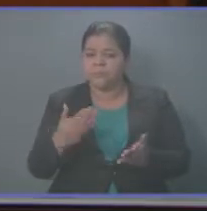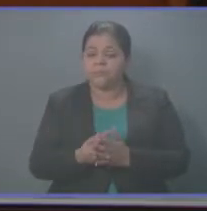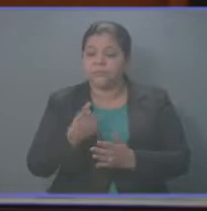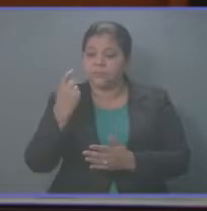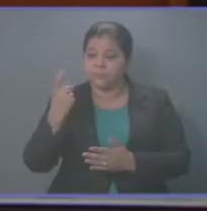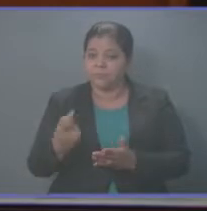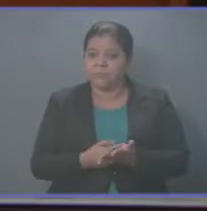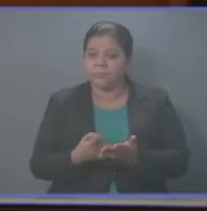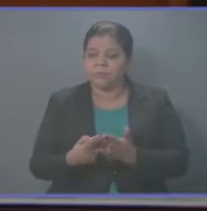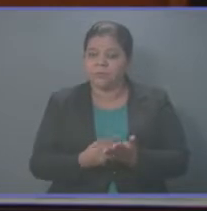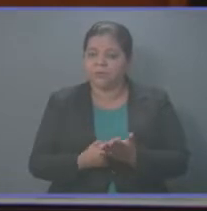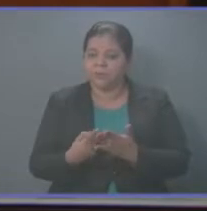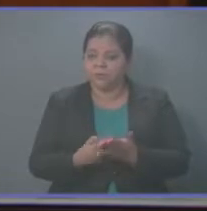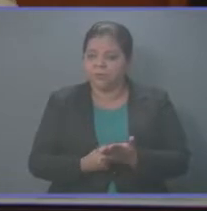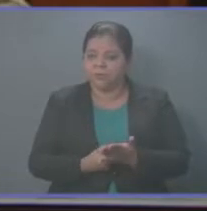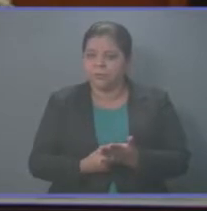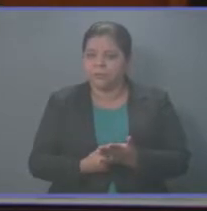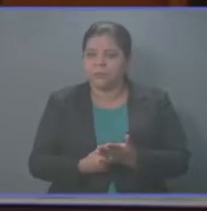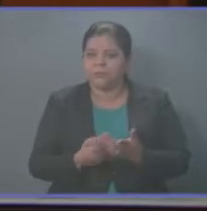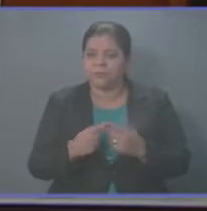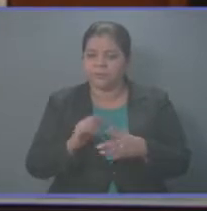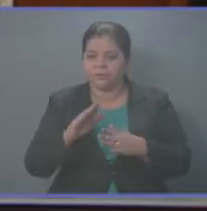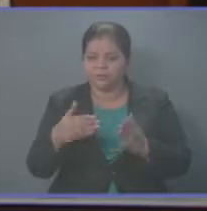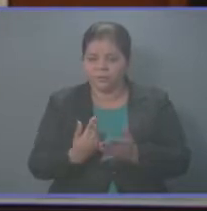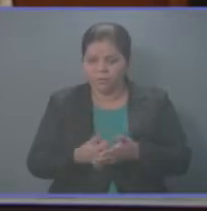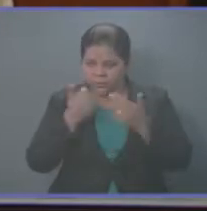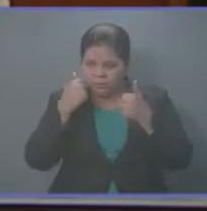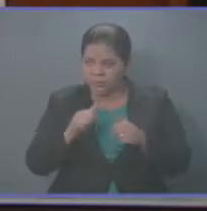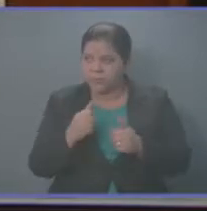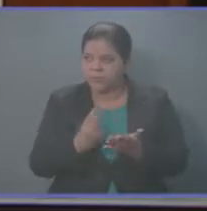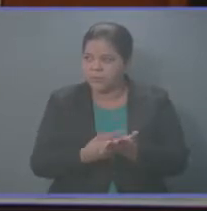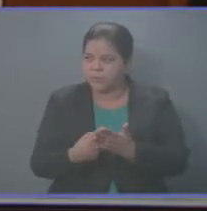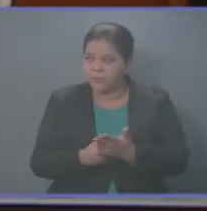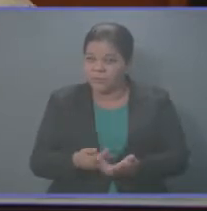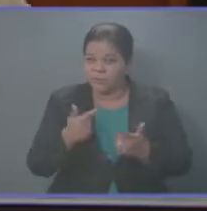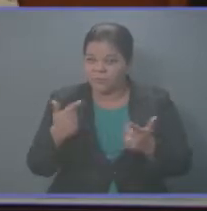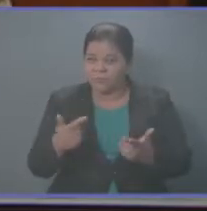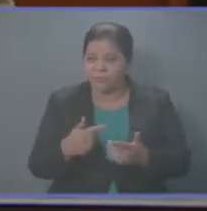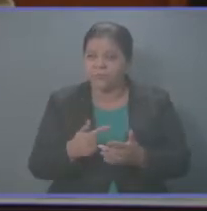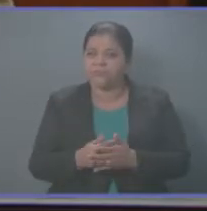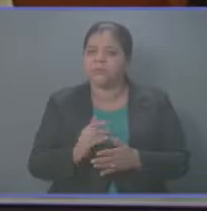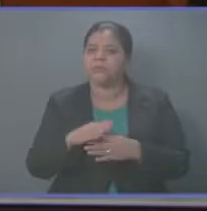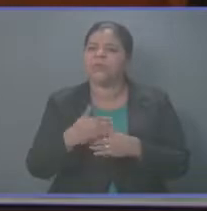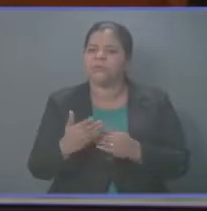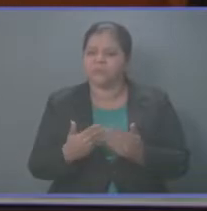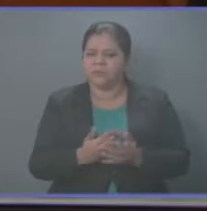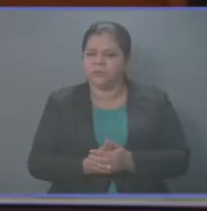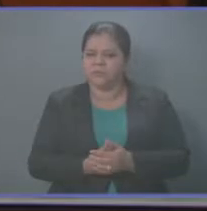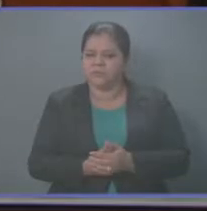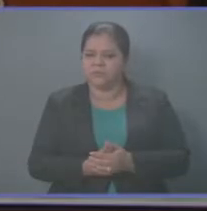de discusión. Aquí es lo que se hizo hoy. Ahí hubo un gran debate y sin embargo se volvió a la misma.